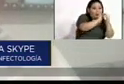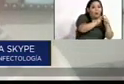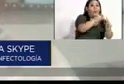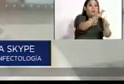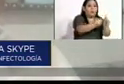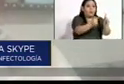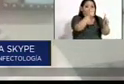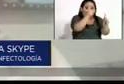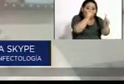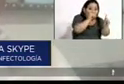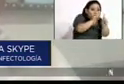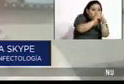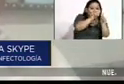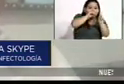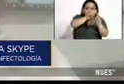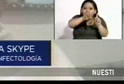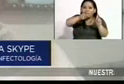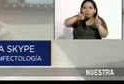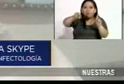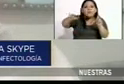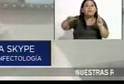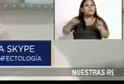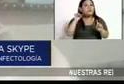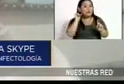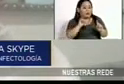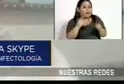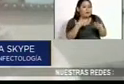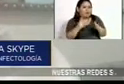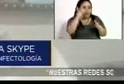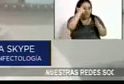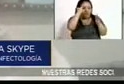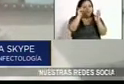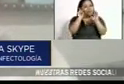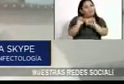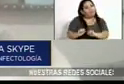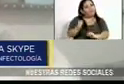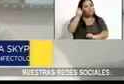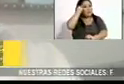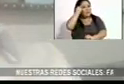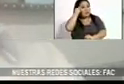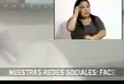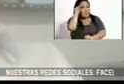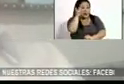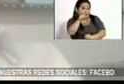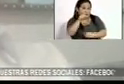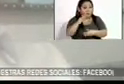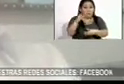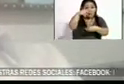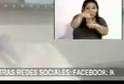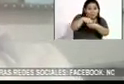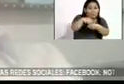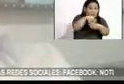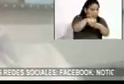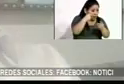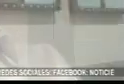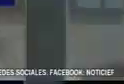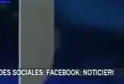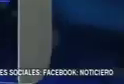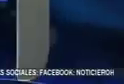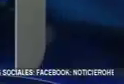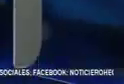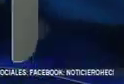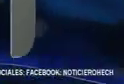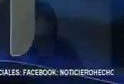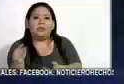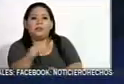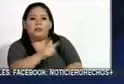dentro de la comunidad o dentro de la población, entonces lógicamente sí podríamos pensar que al aparecer varios casos, lógicamente esto